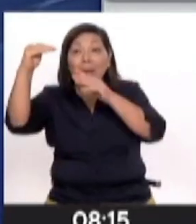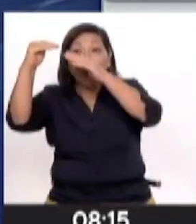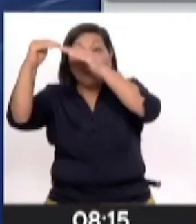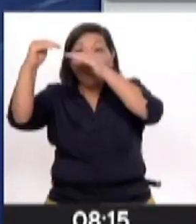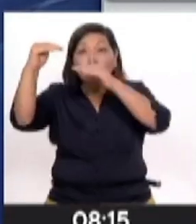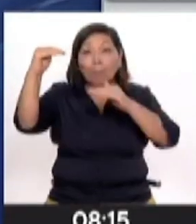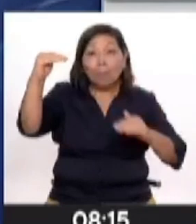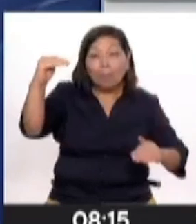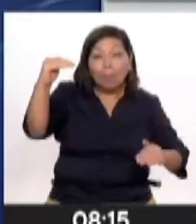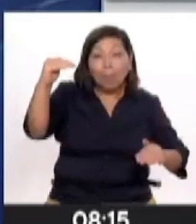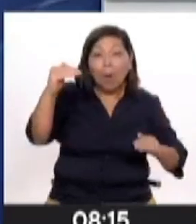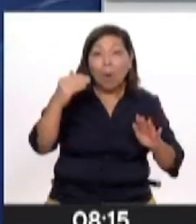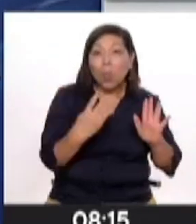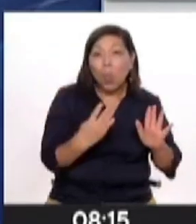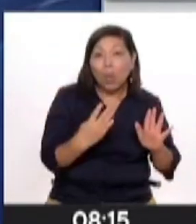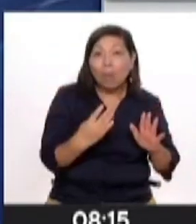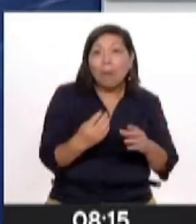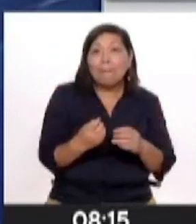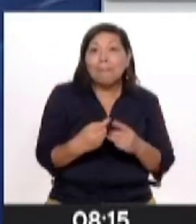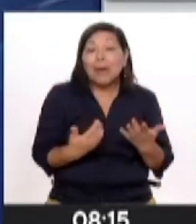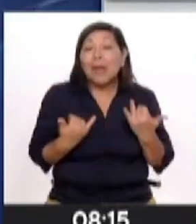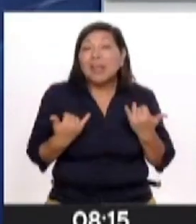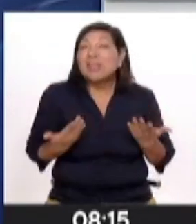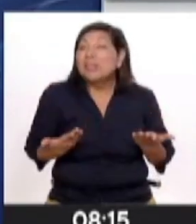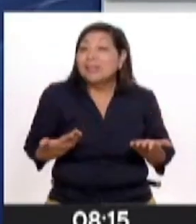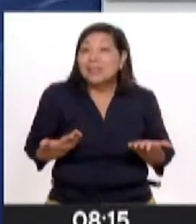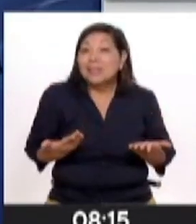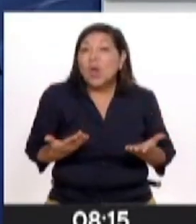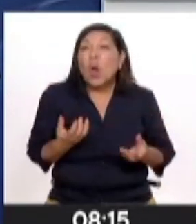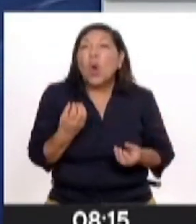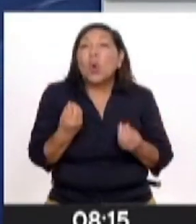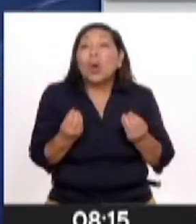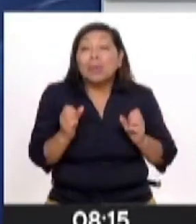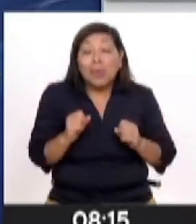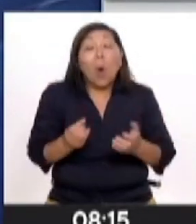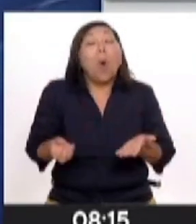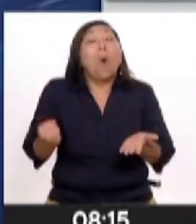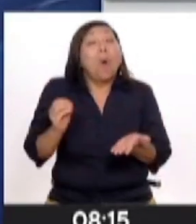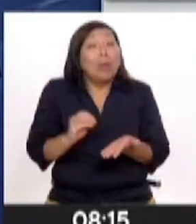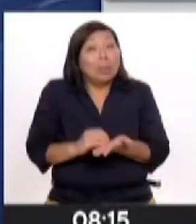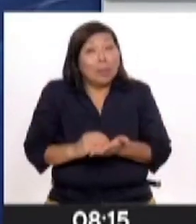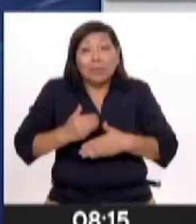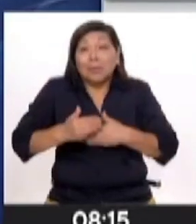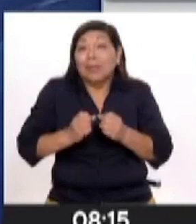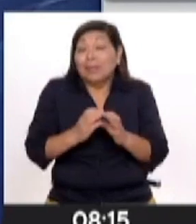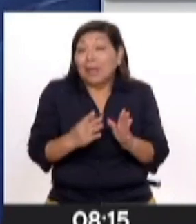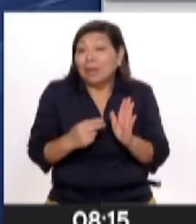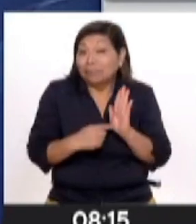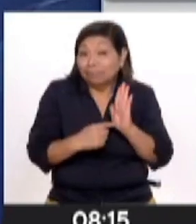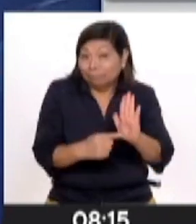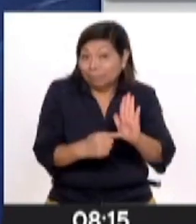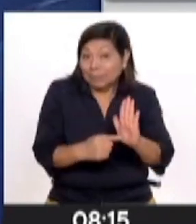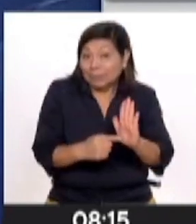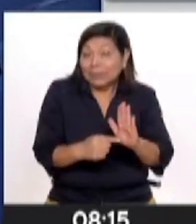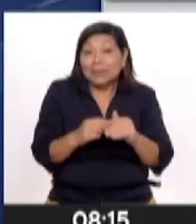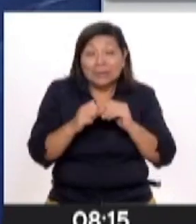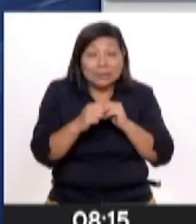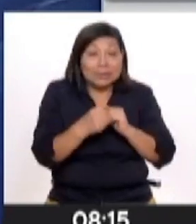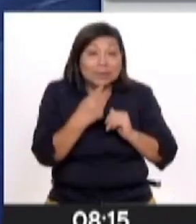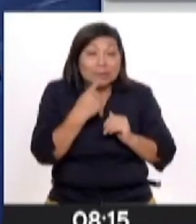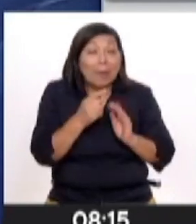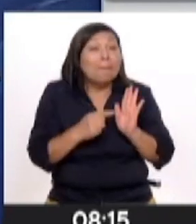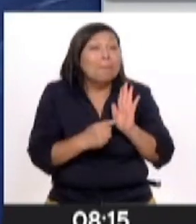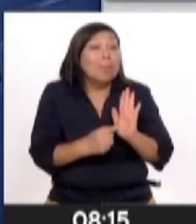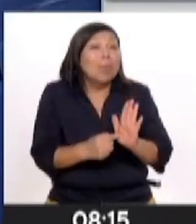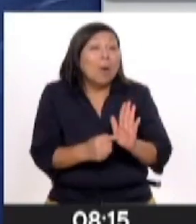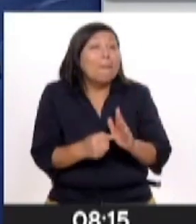mismo que ha estado bastante cubierto. Esto básicamente se puede volver a repetir. Hemos emitido una nota de prensa indicando la presencia